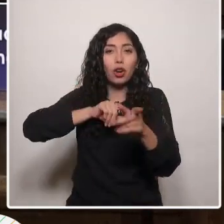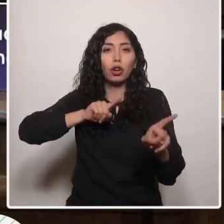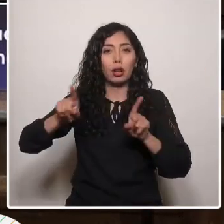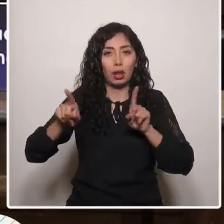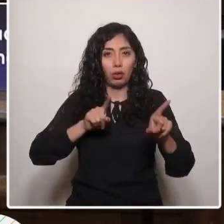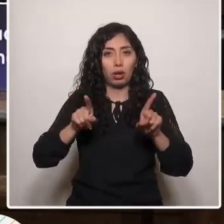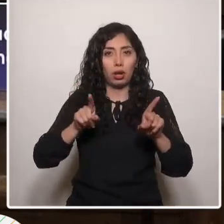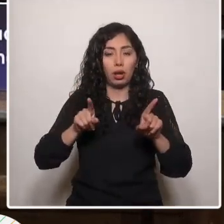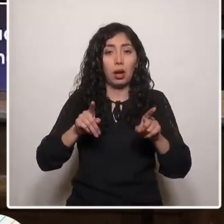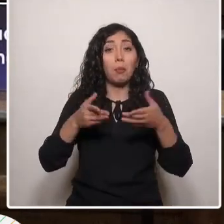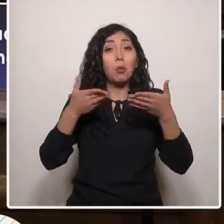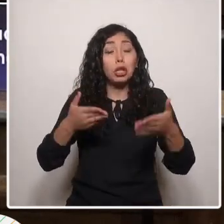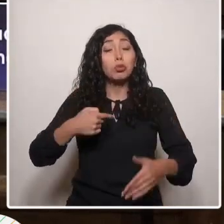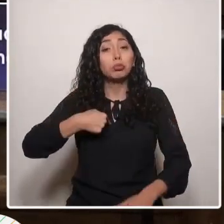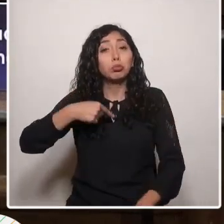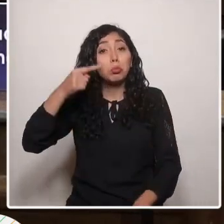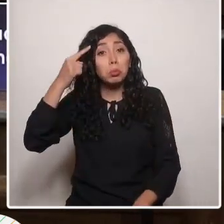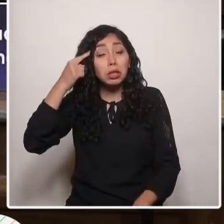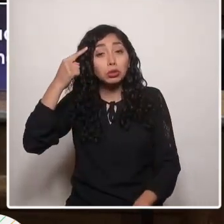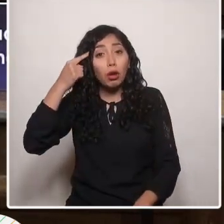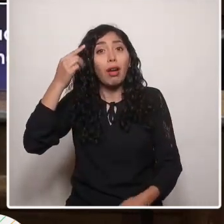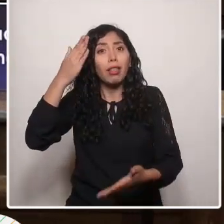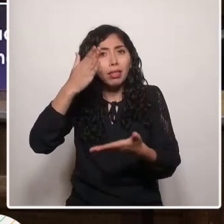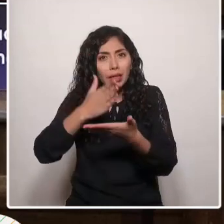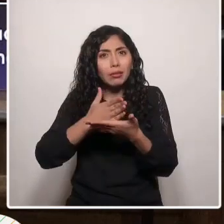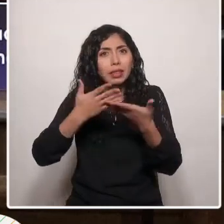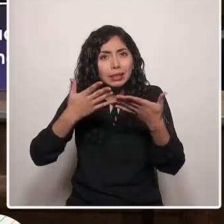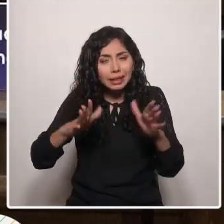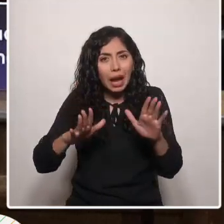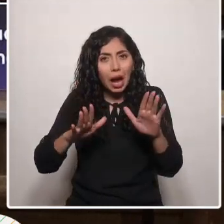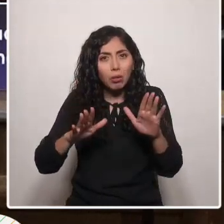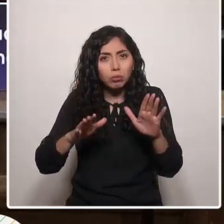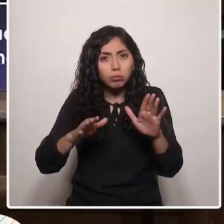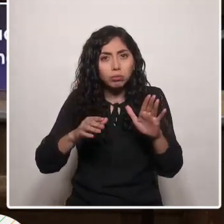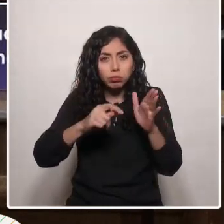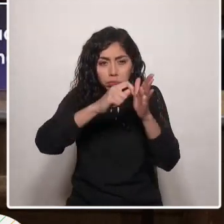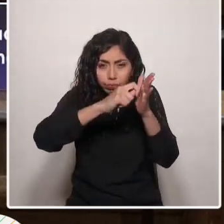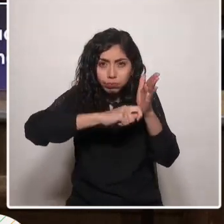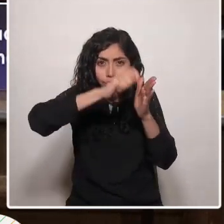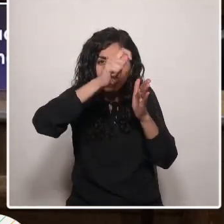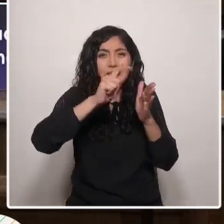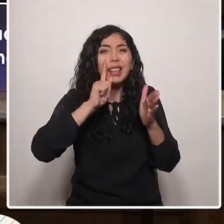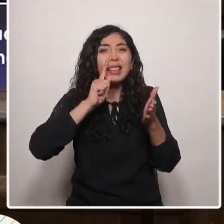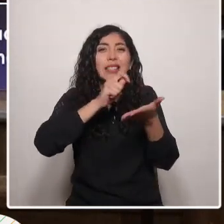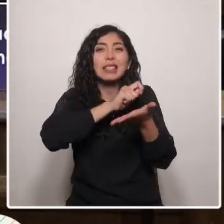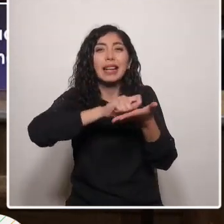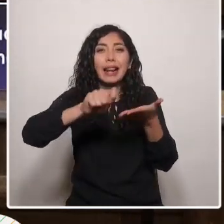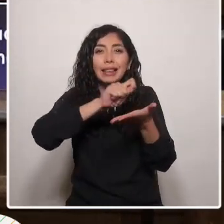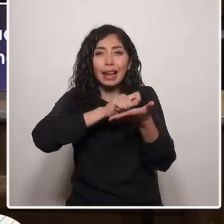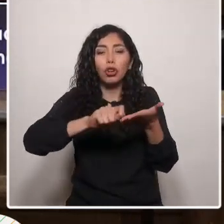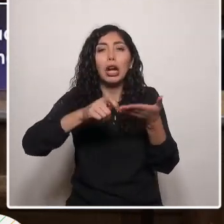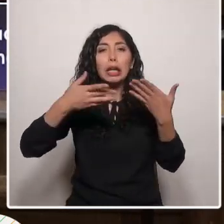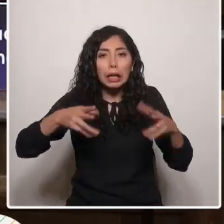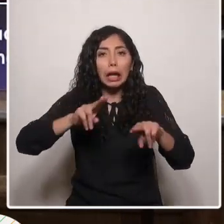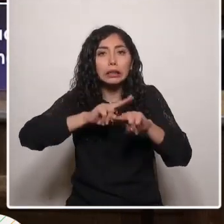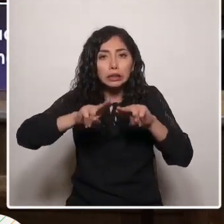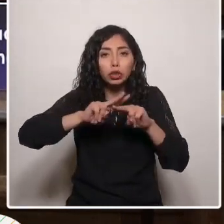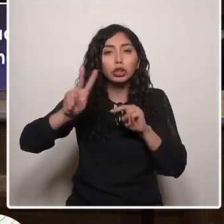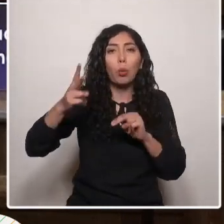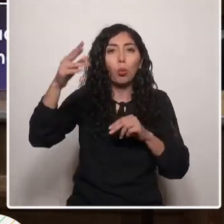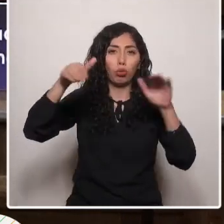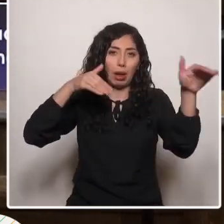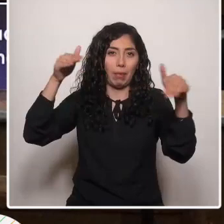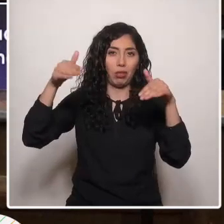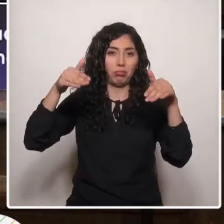que debiera certificarse por el secretario como ministro de Fe de que efectivamente se hizo este segundo llamado para